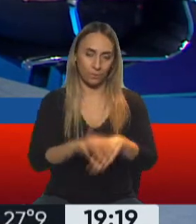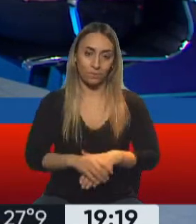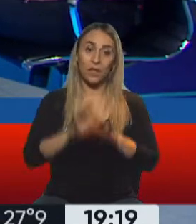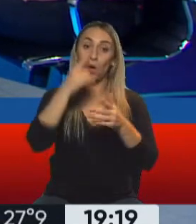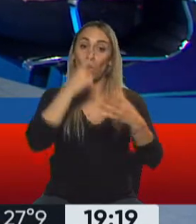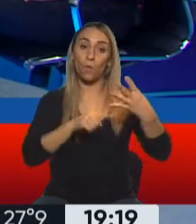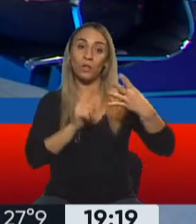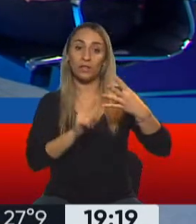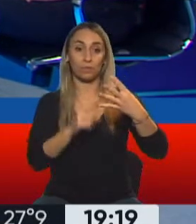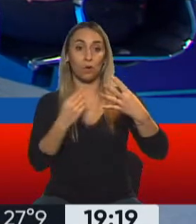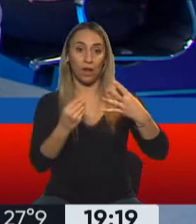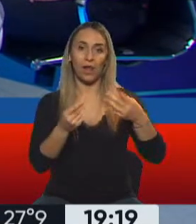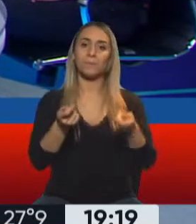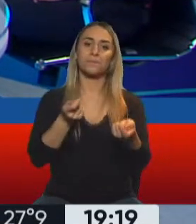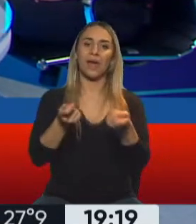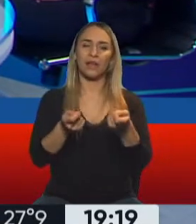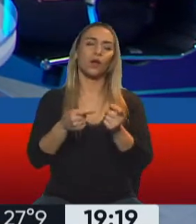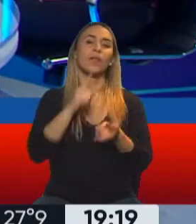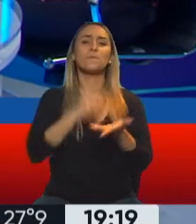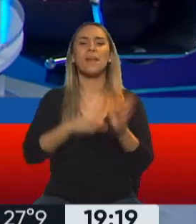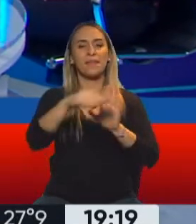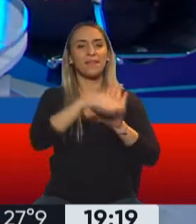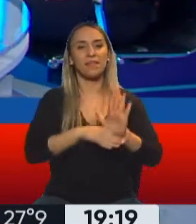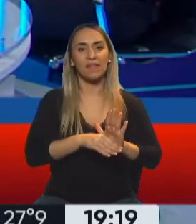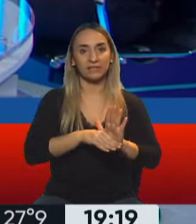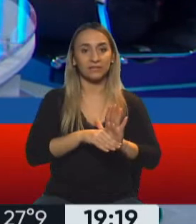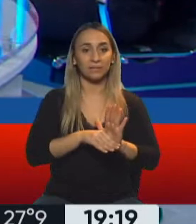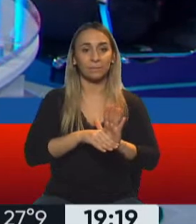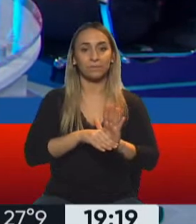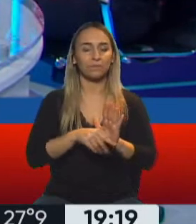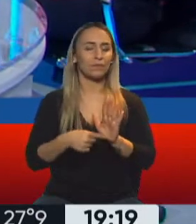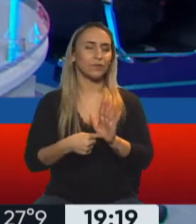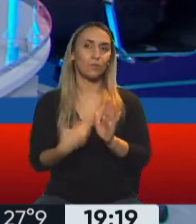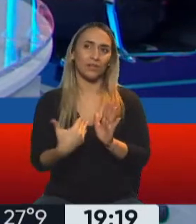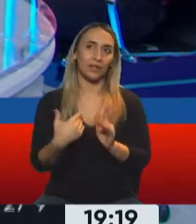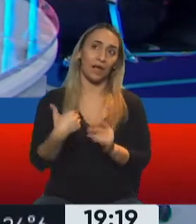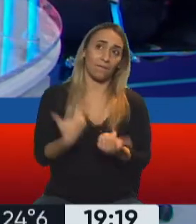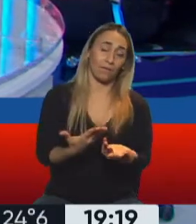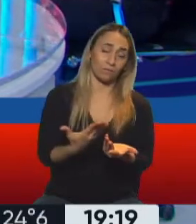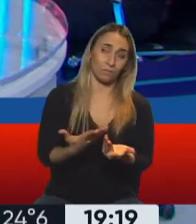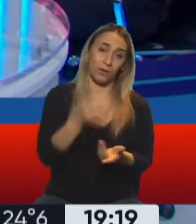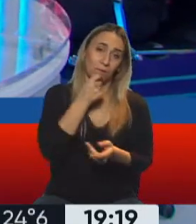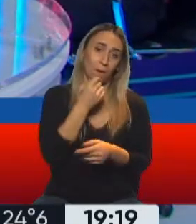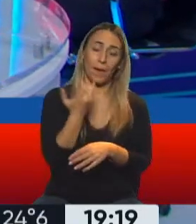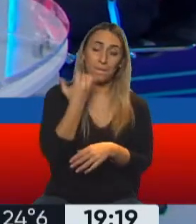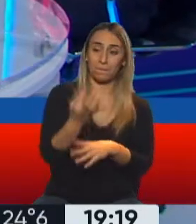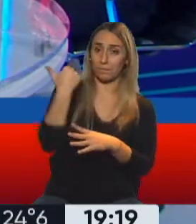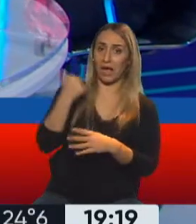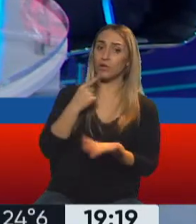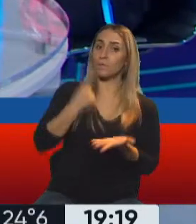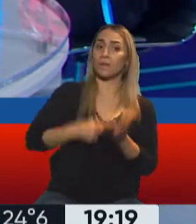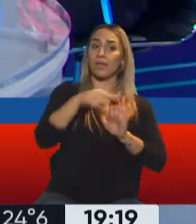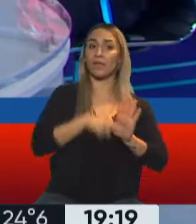restricciones. Bueno, y acá es una especie de, si querés, un punto a favor, pero depende de cómo lo veas, porque dice, bueno, en mayo Argentina puso restricciones, pero no cortó